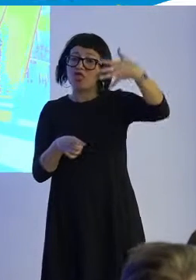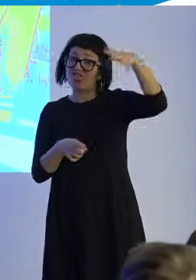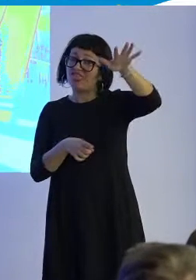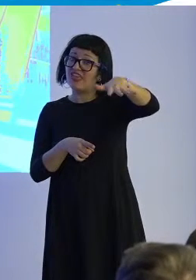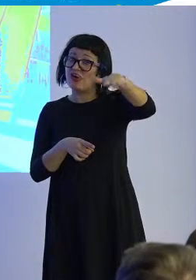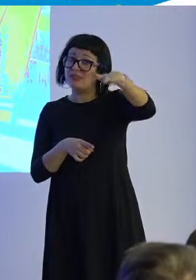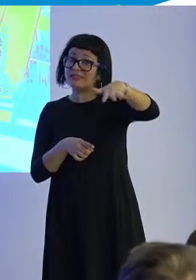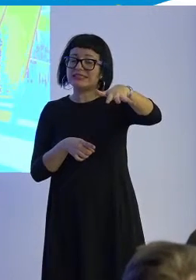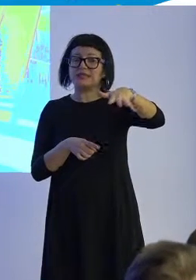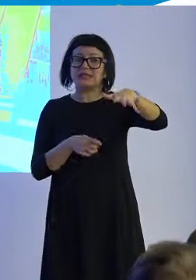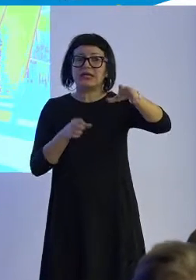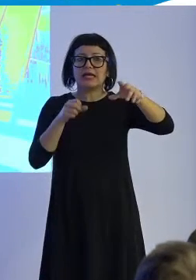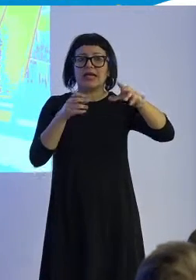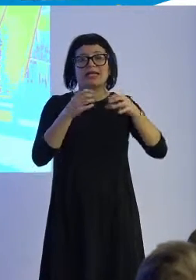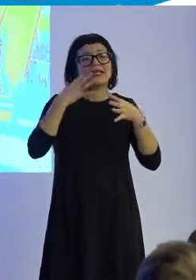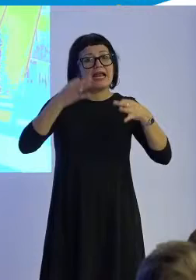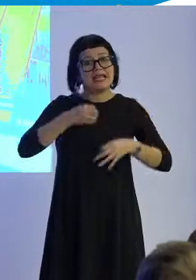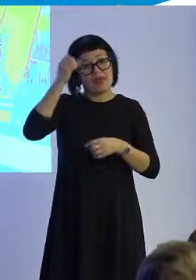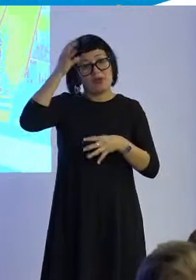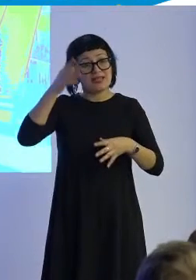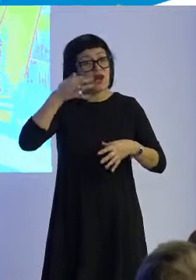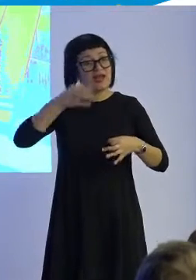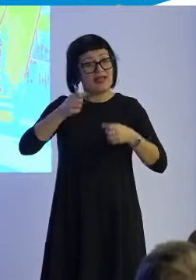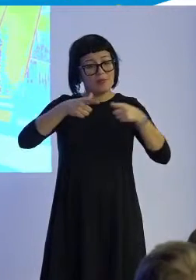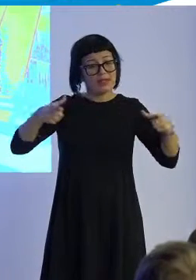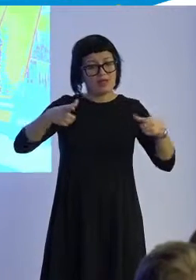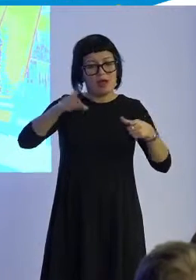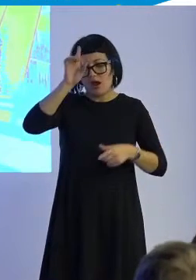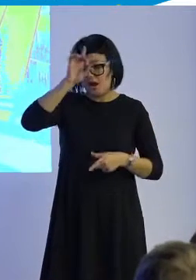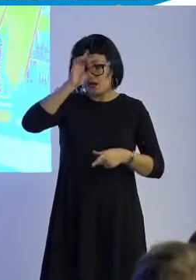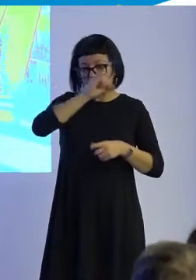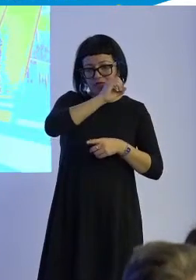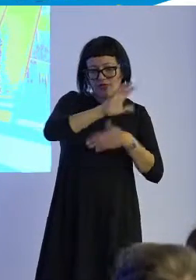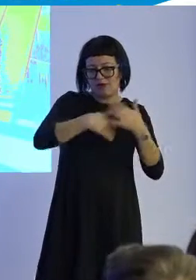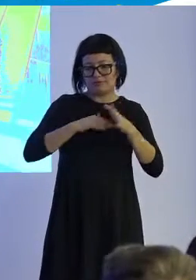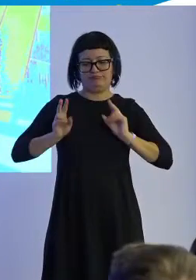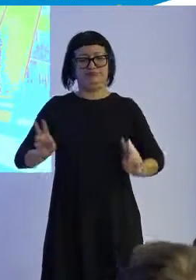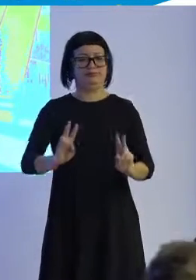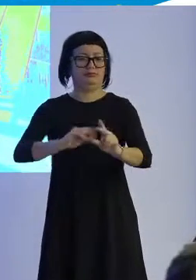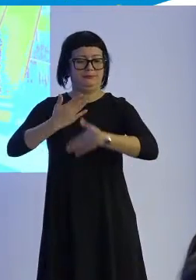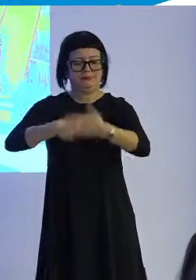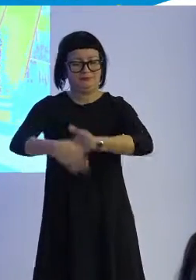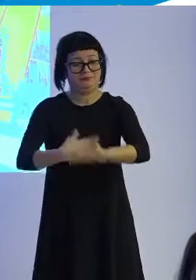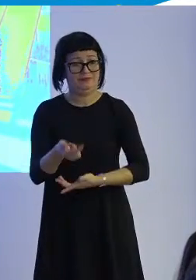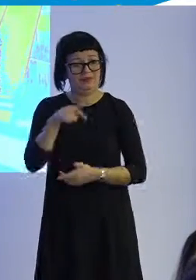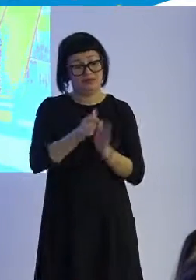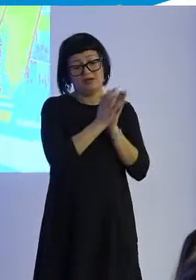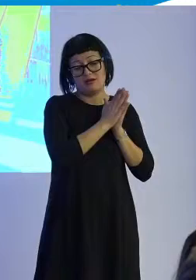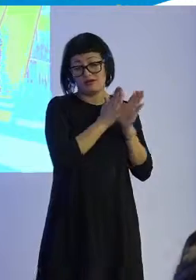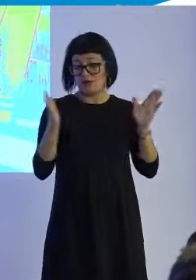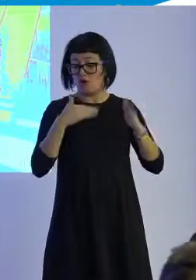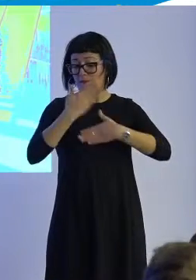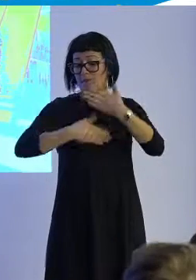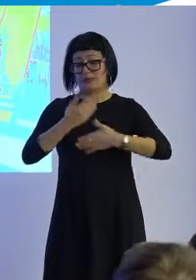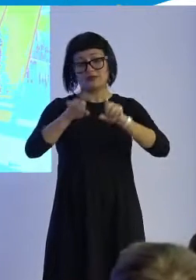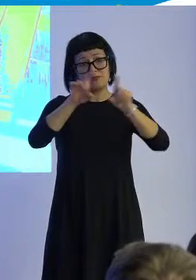meses, sin saber hacer realidad virtual o realidad aumentada, nos hemos puesto las pilas y hemos empezado a hacerlo. Entonces es un proceso de transformación que muchas empresas